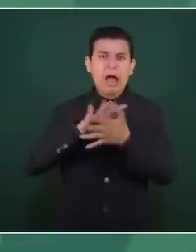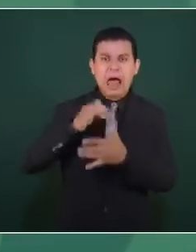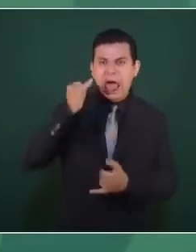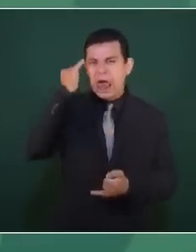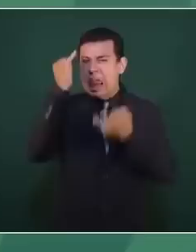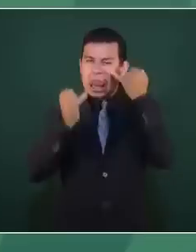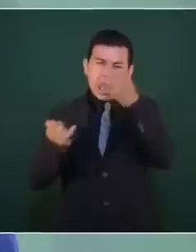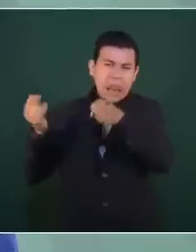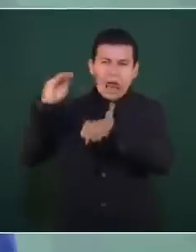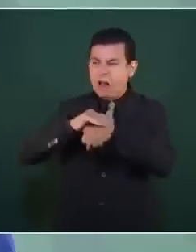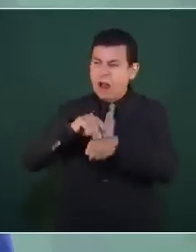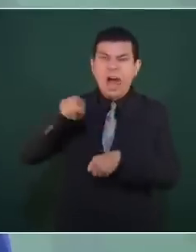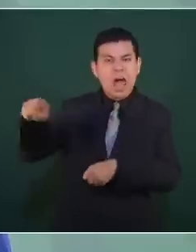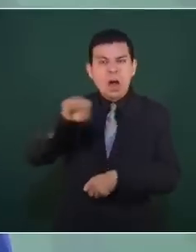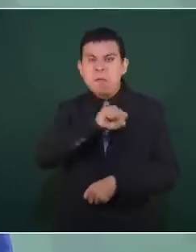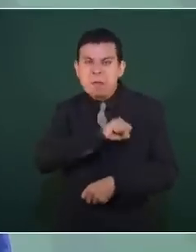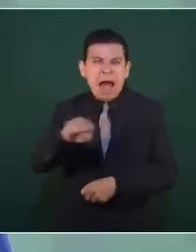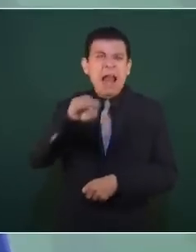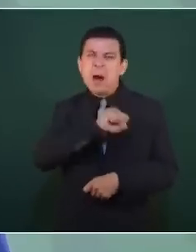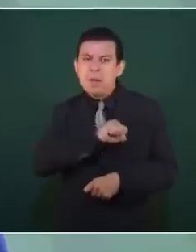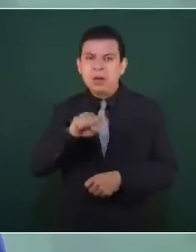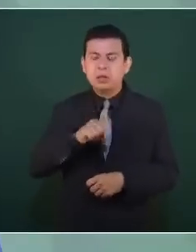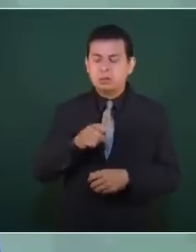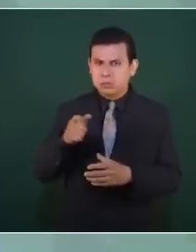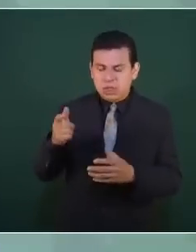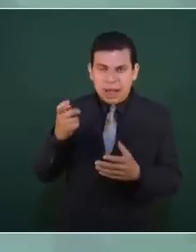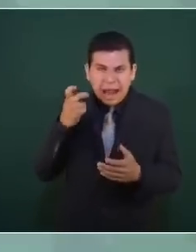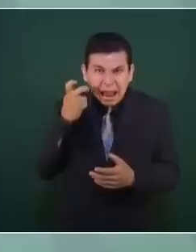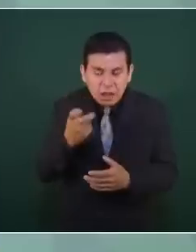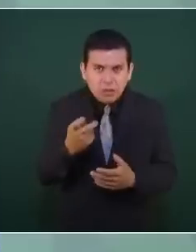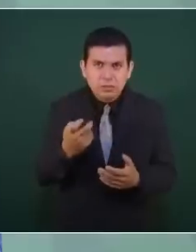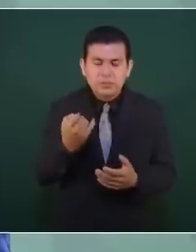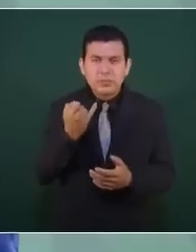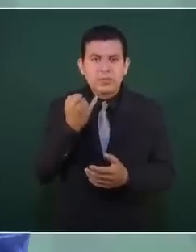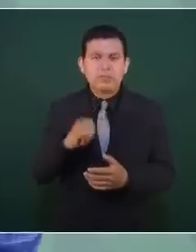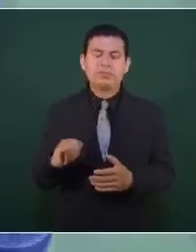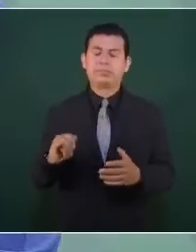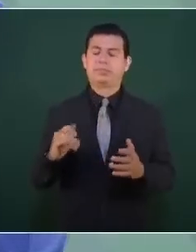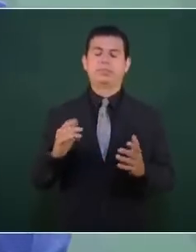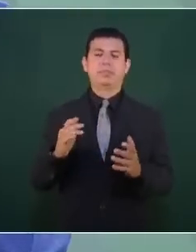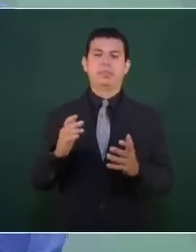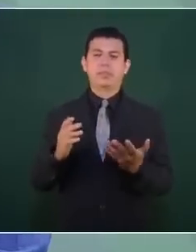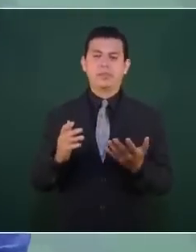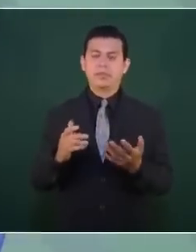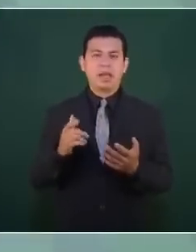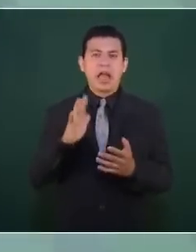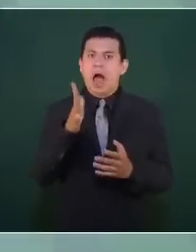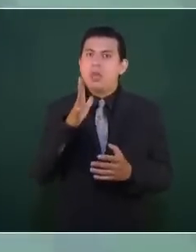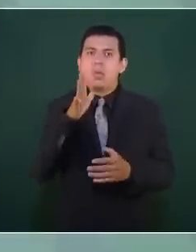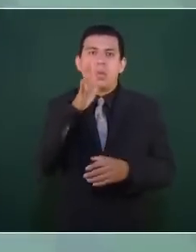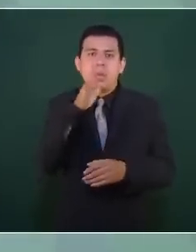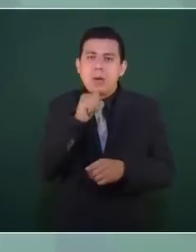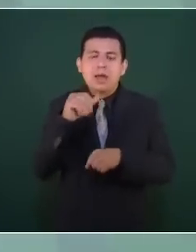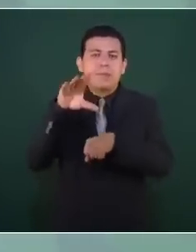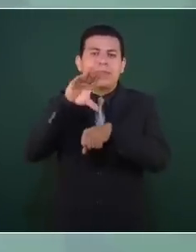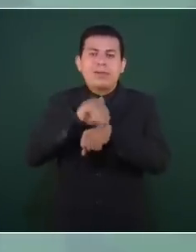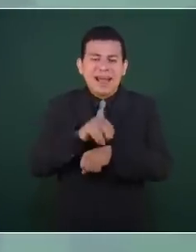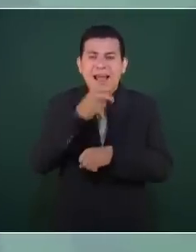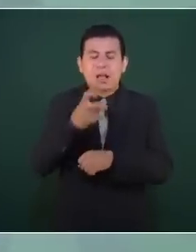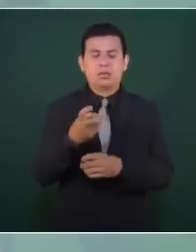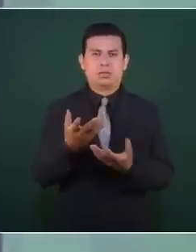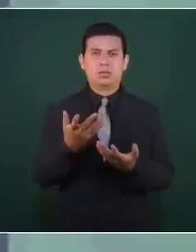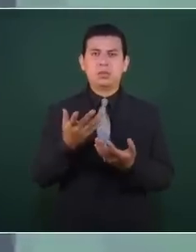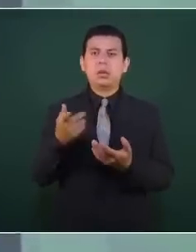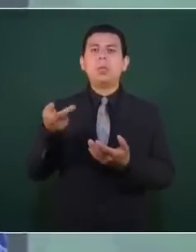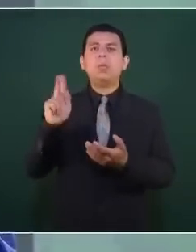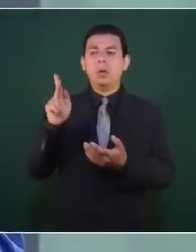inventándoles el delito. Bueno, eso, aunque ya no es permitido por